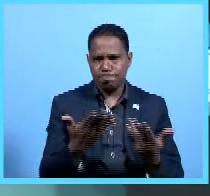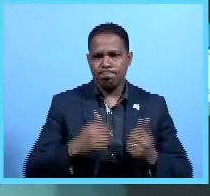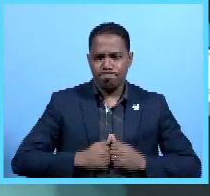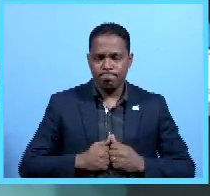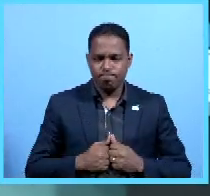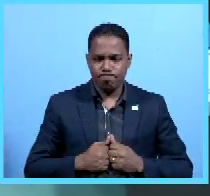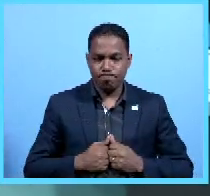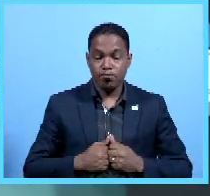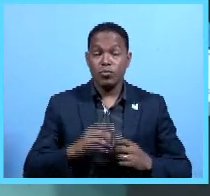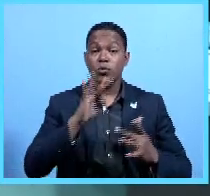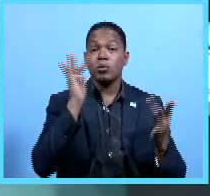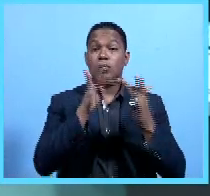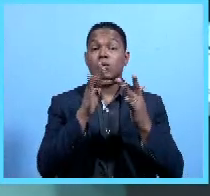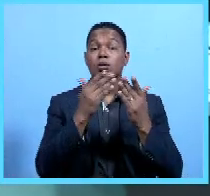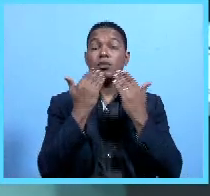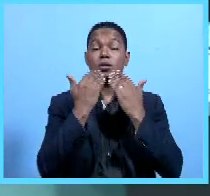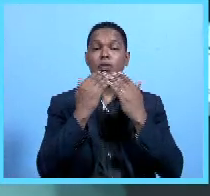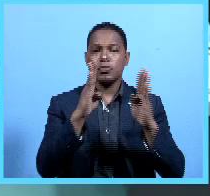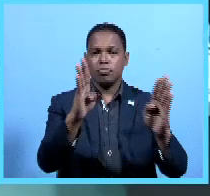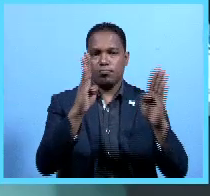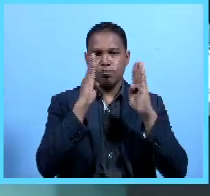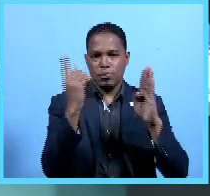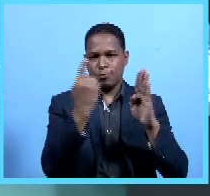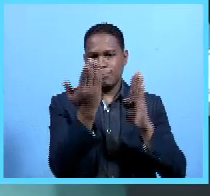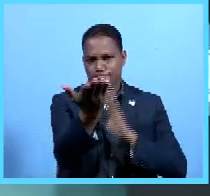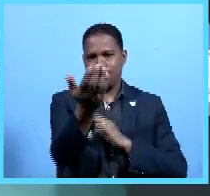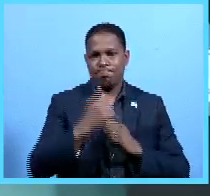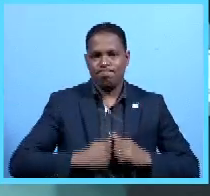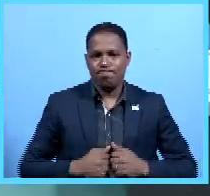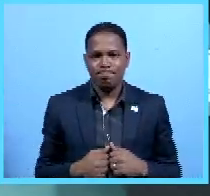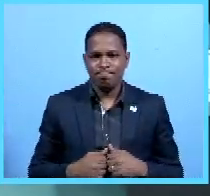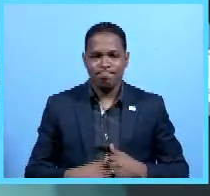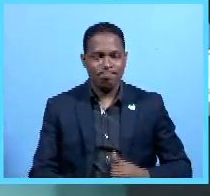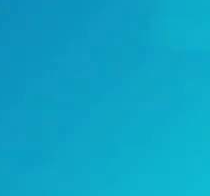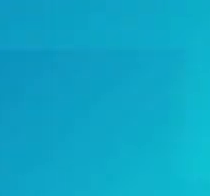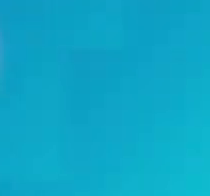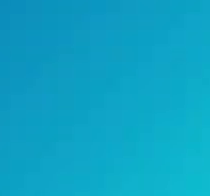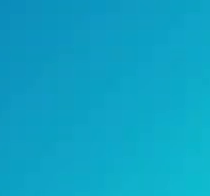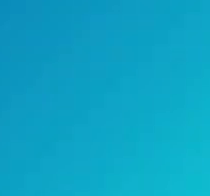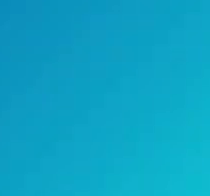y nuestro compromiso. El 4 Conecta, gracias por la sintonía de siempre.